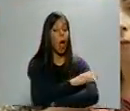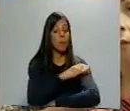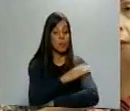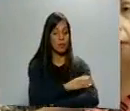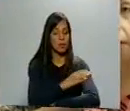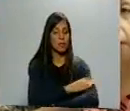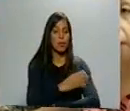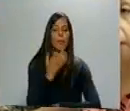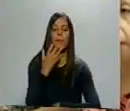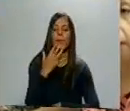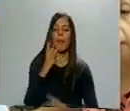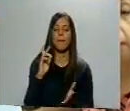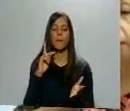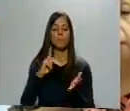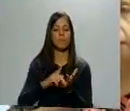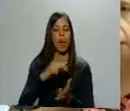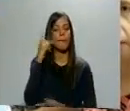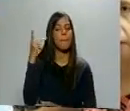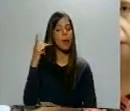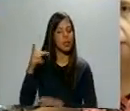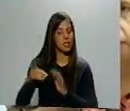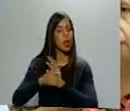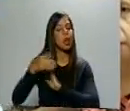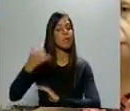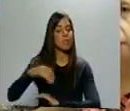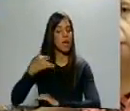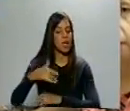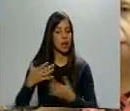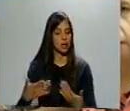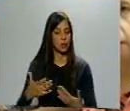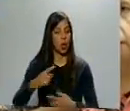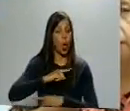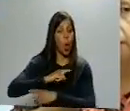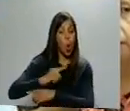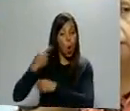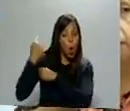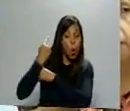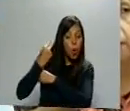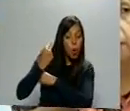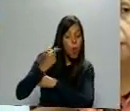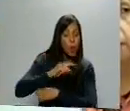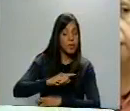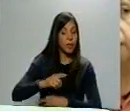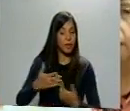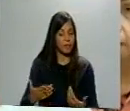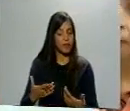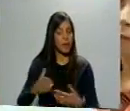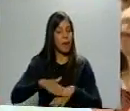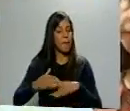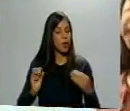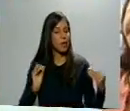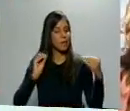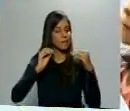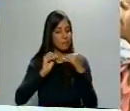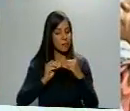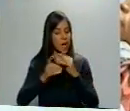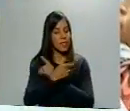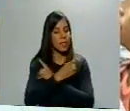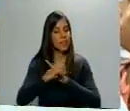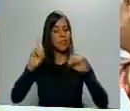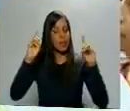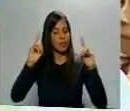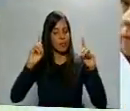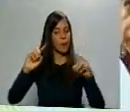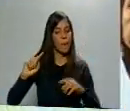a la participación política, que debe convertirse en una obligación, porque eso es lo que le da vigor a esta democracia